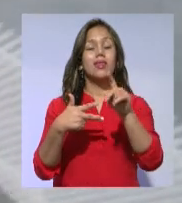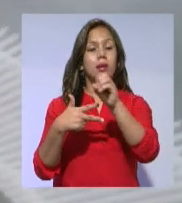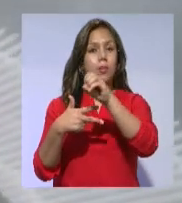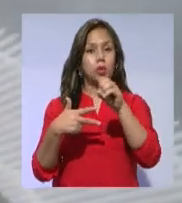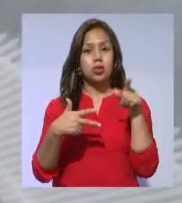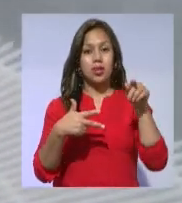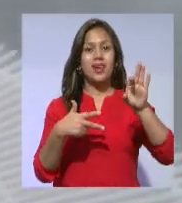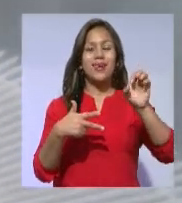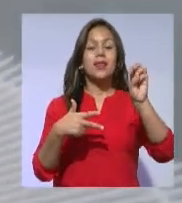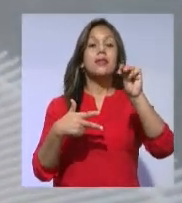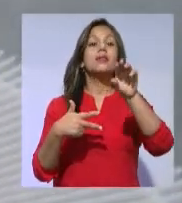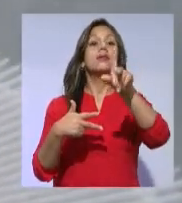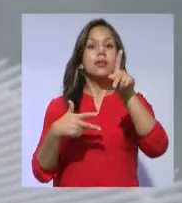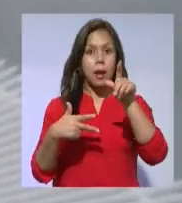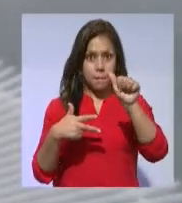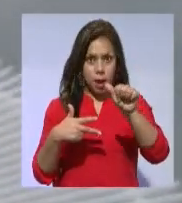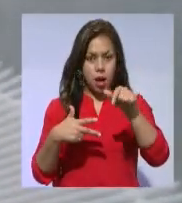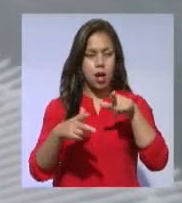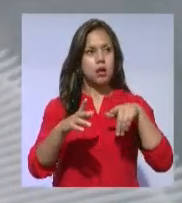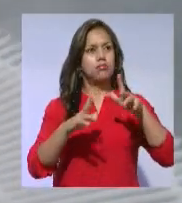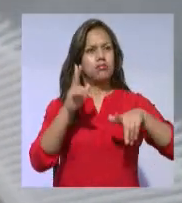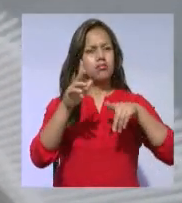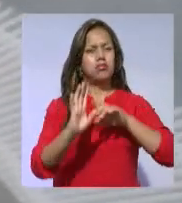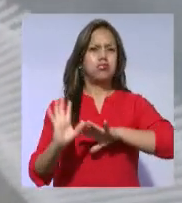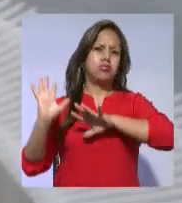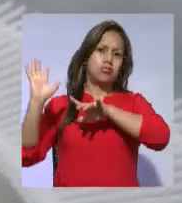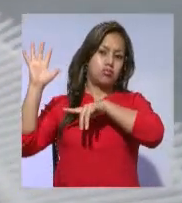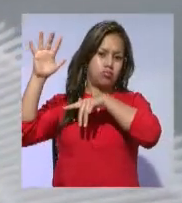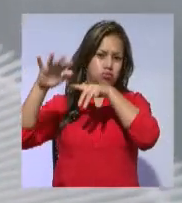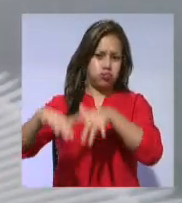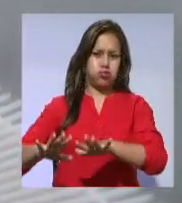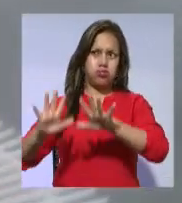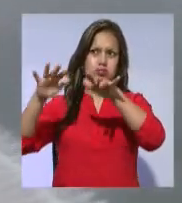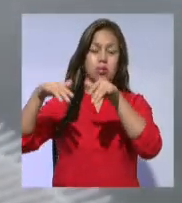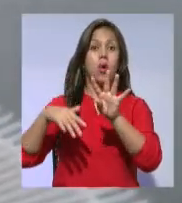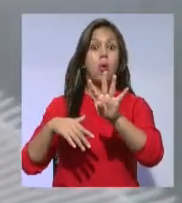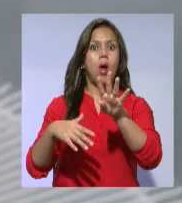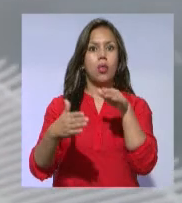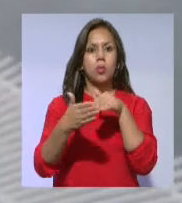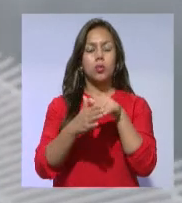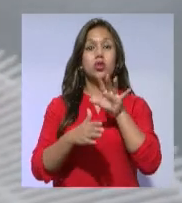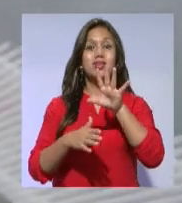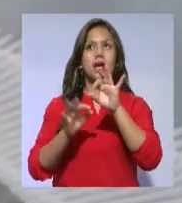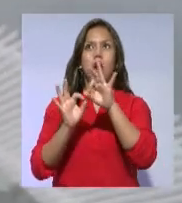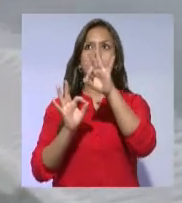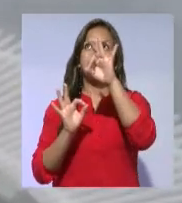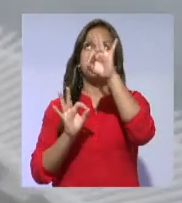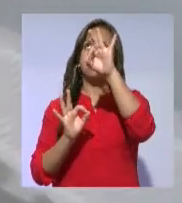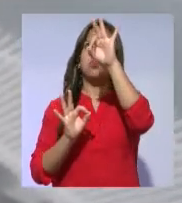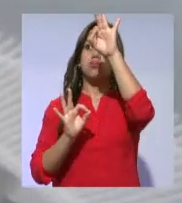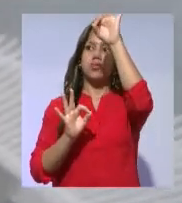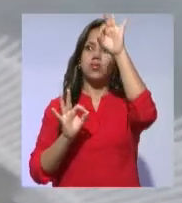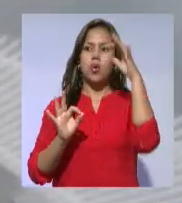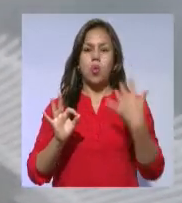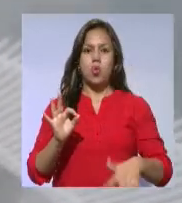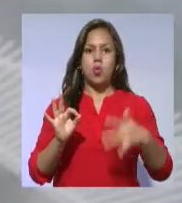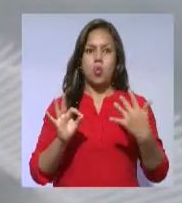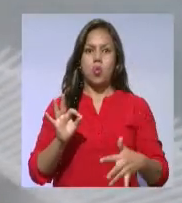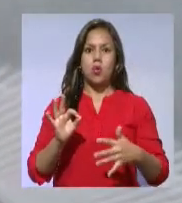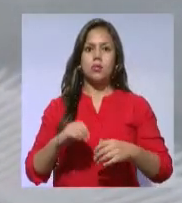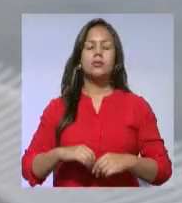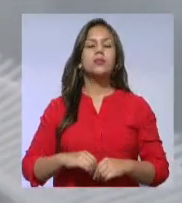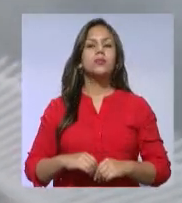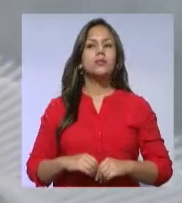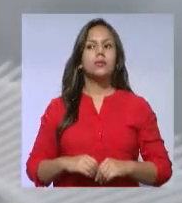de tampa enfrentaban este lunes la amenaza de olas de hasta 4.5 metros de altura suficientes para provocar serias inundaciones carles